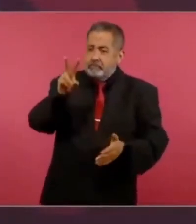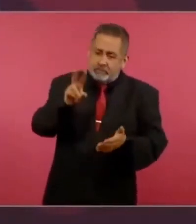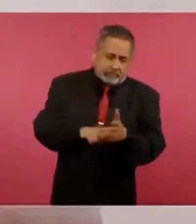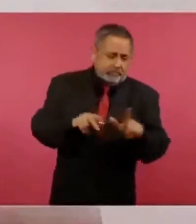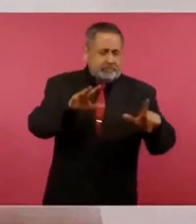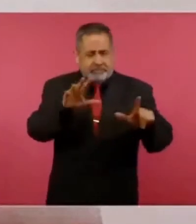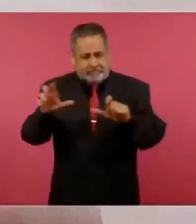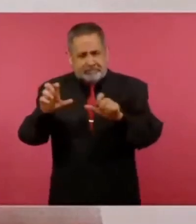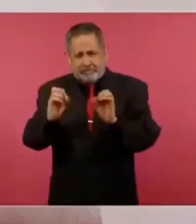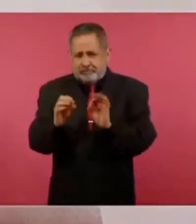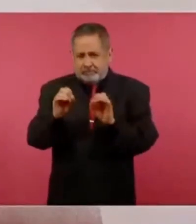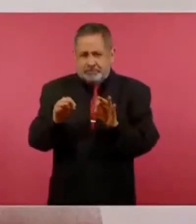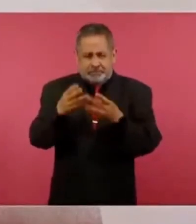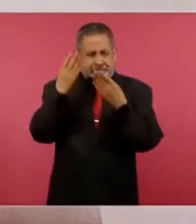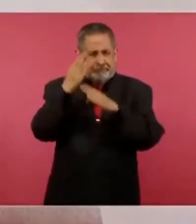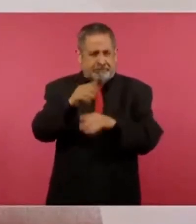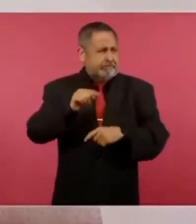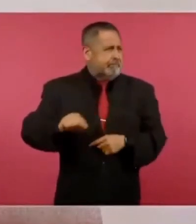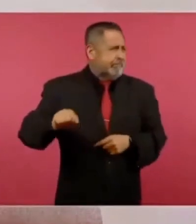2.750 sucursales.